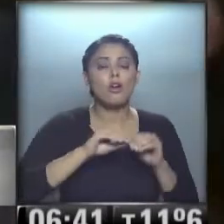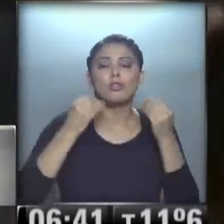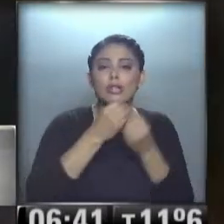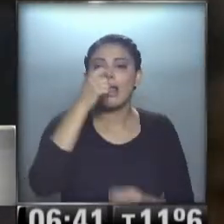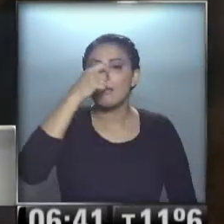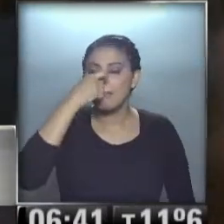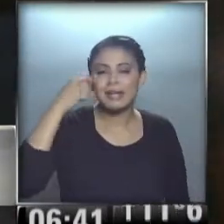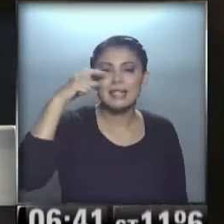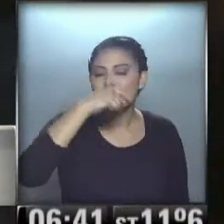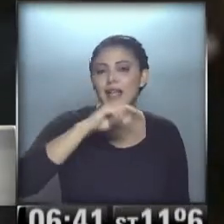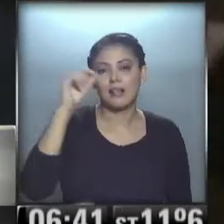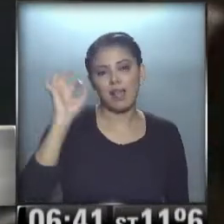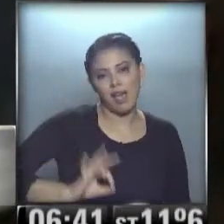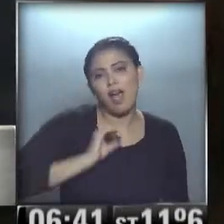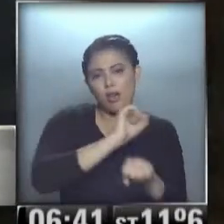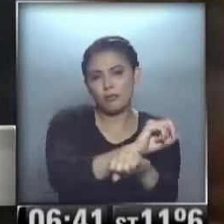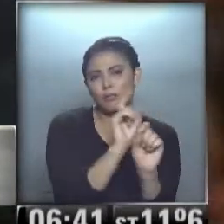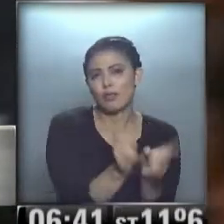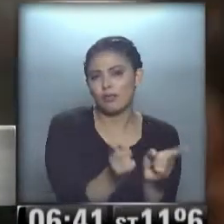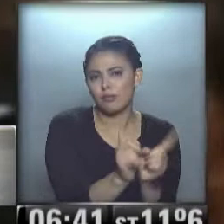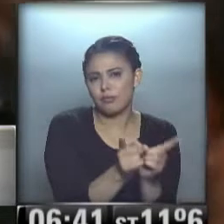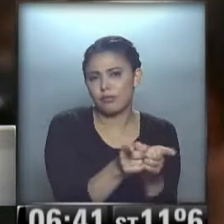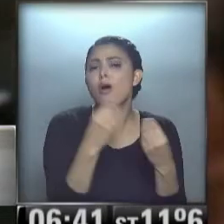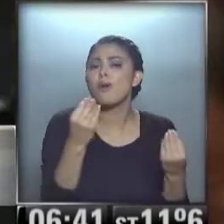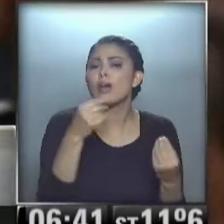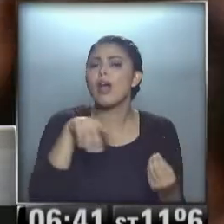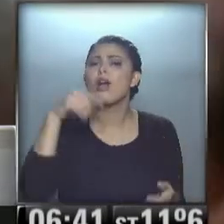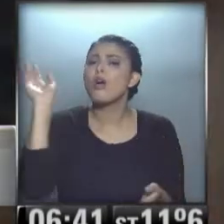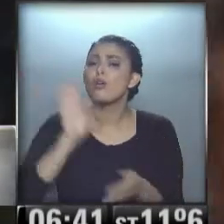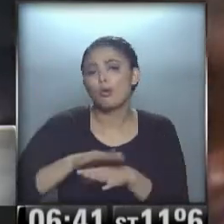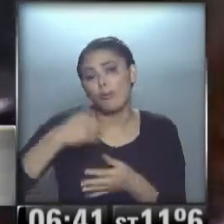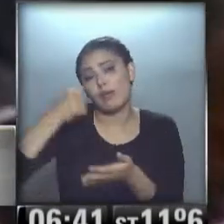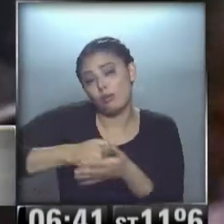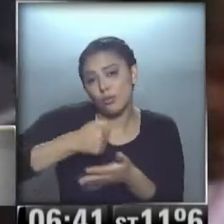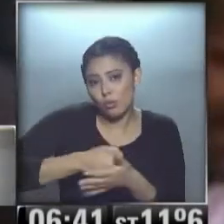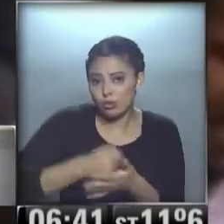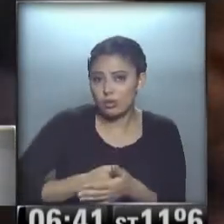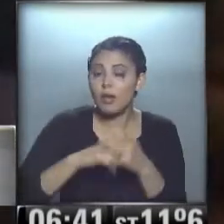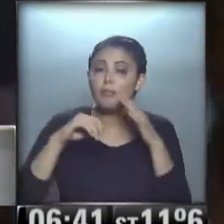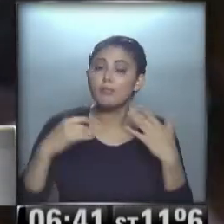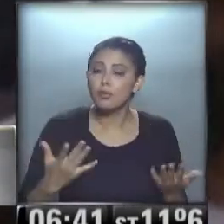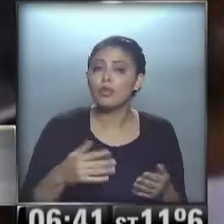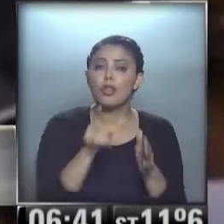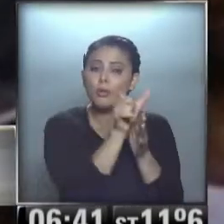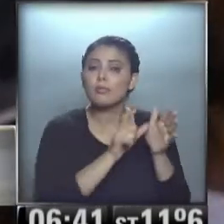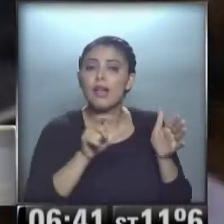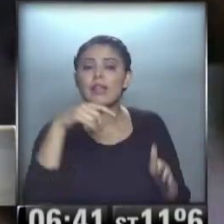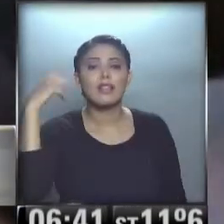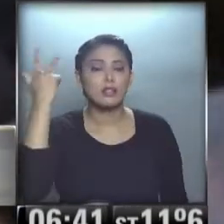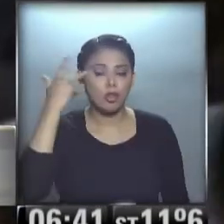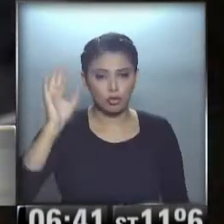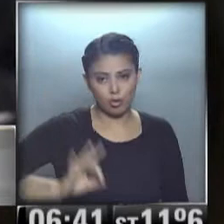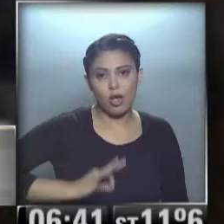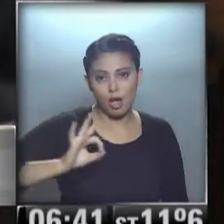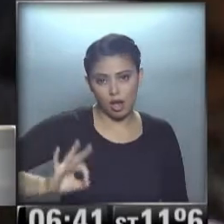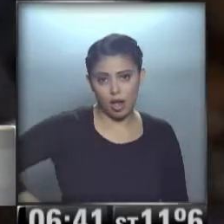de encarcelamiento por sus luchas sociales, claro, de los cuales 18 años